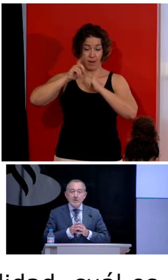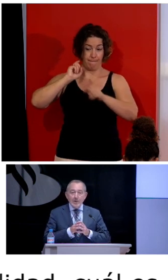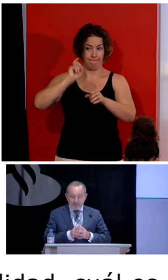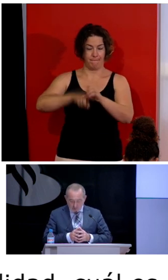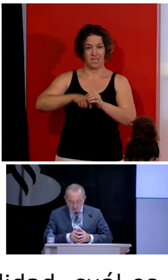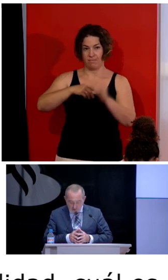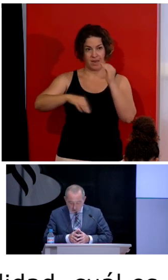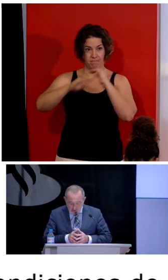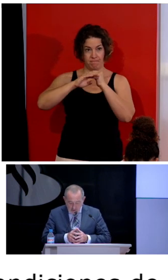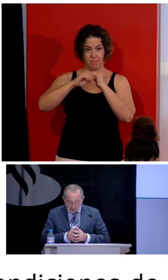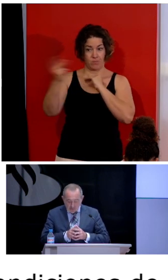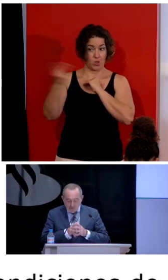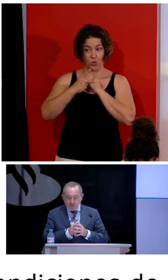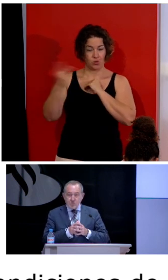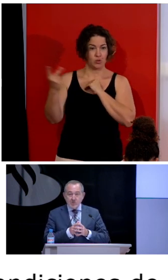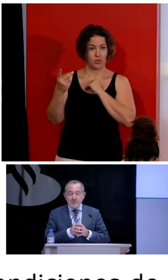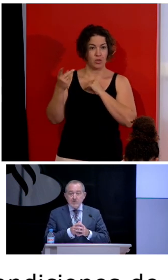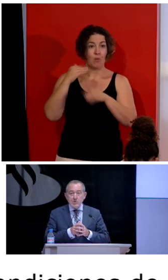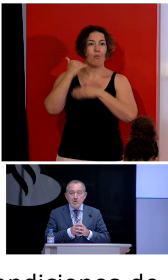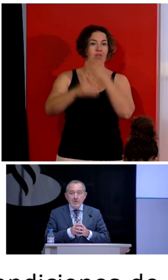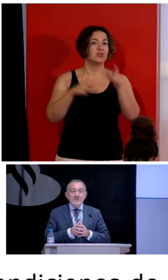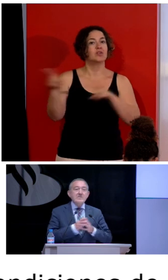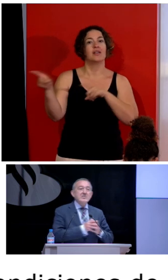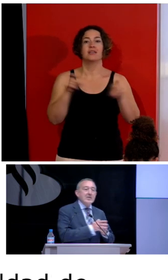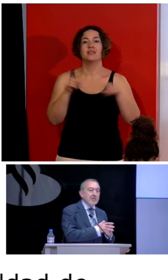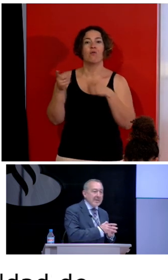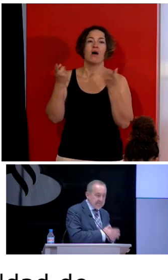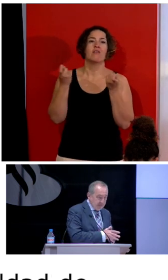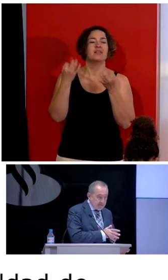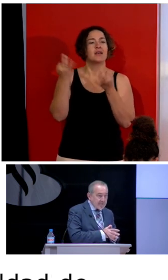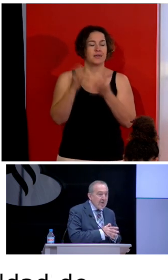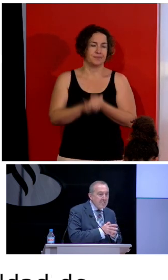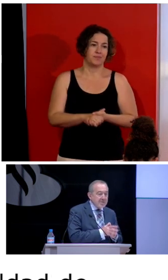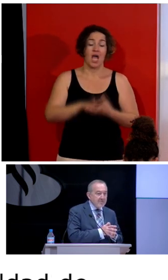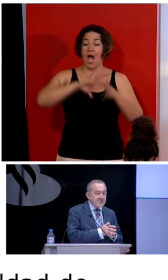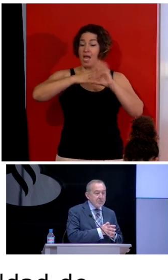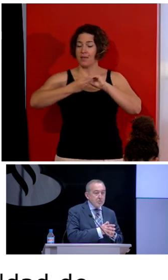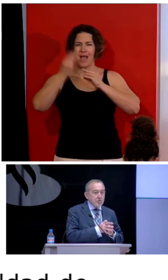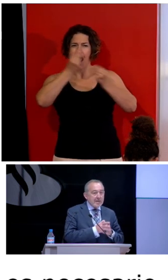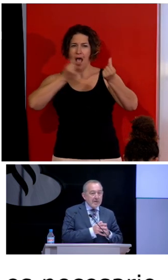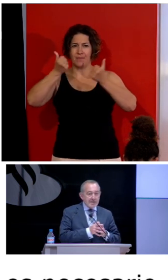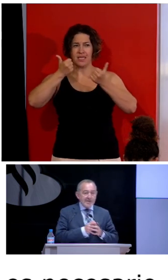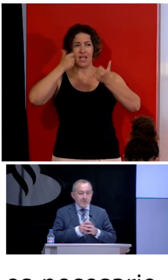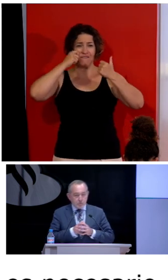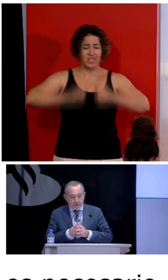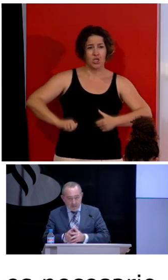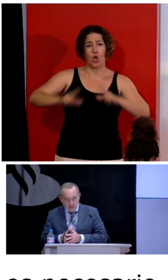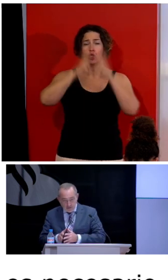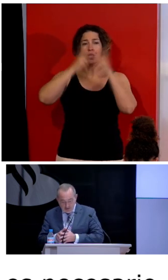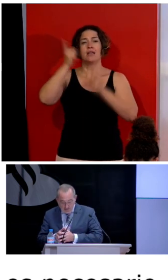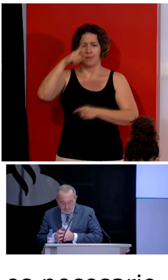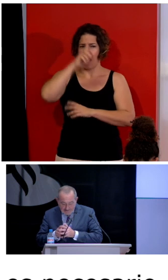participar en igualdad de condiciones en un proceso selectivo, es necesario adaptar tanto el ambiente físico, social y